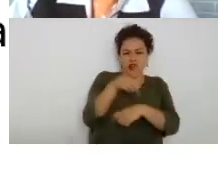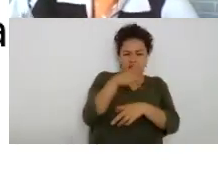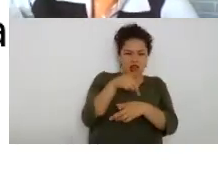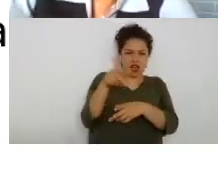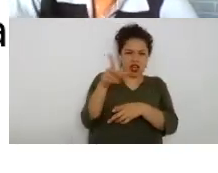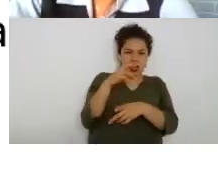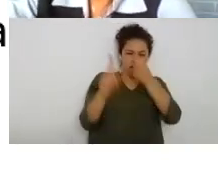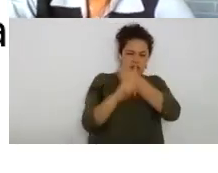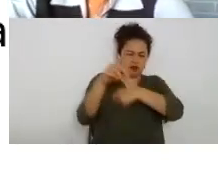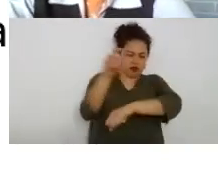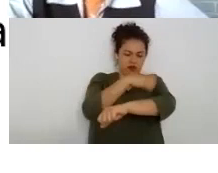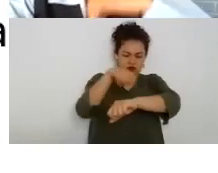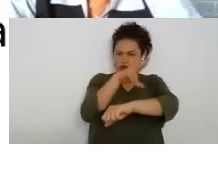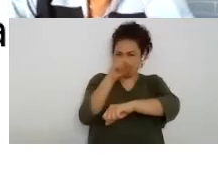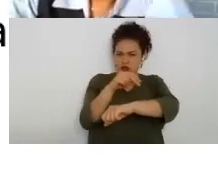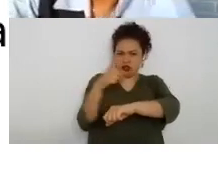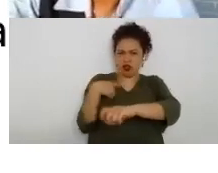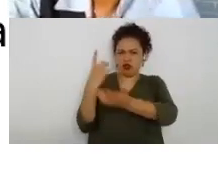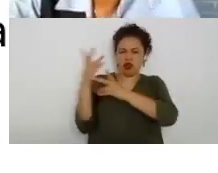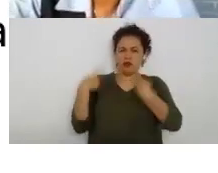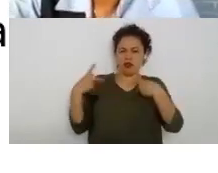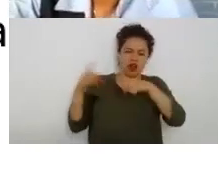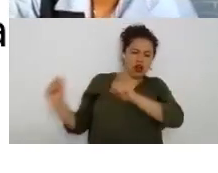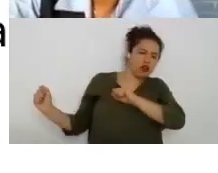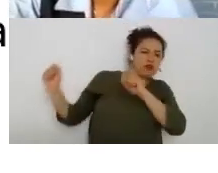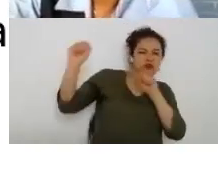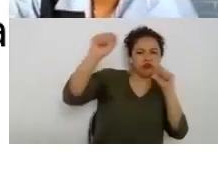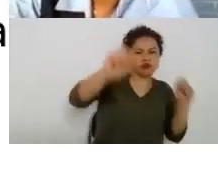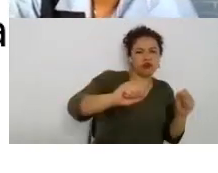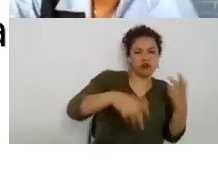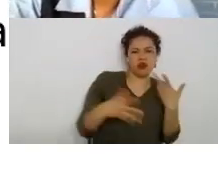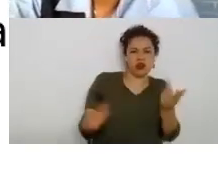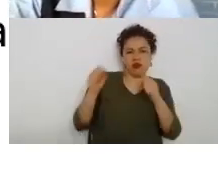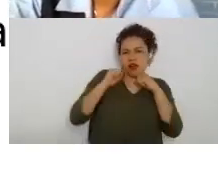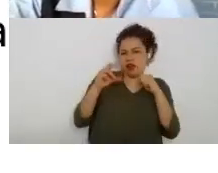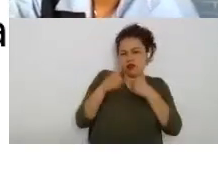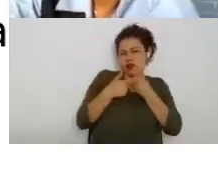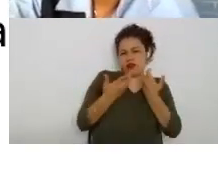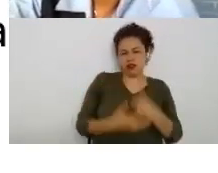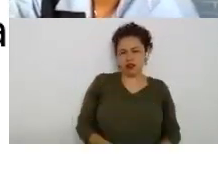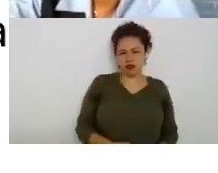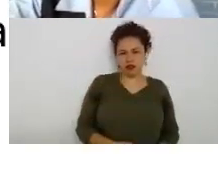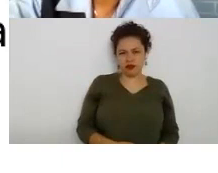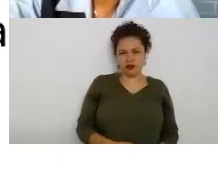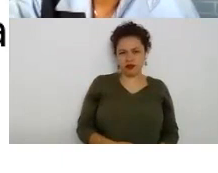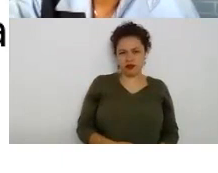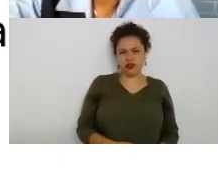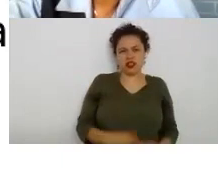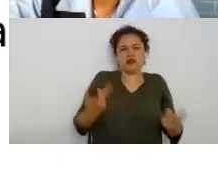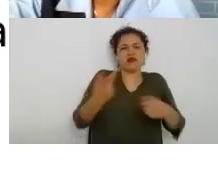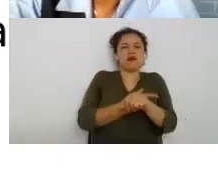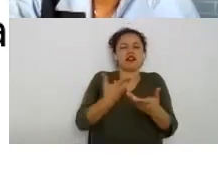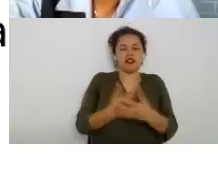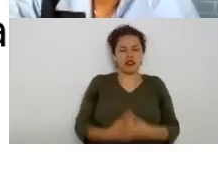área afectada y simplemente procedo a tapar a la víctima con una manta, una cobija y demás? ¿Qué estaría pasando ahí?